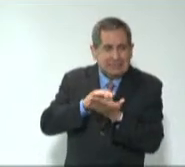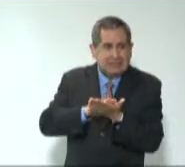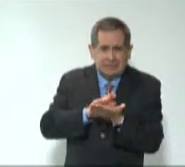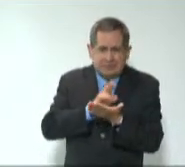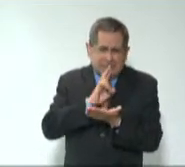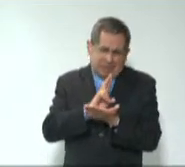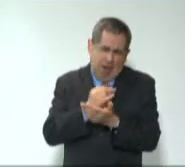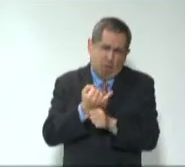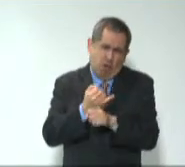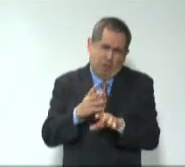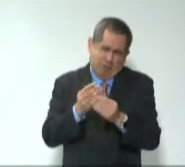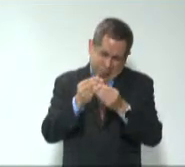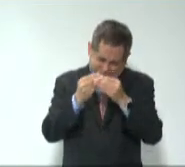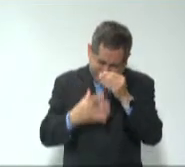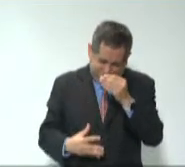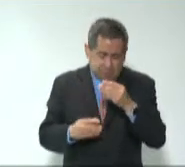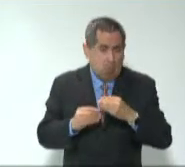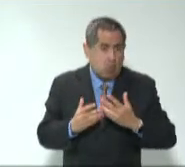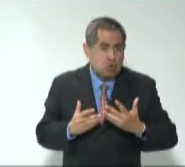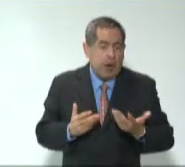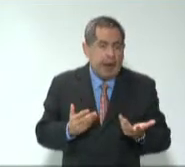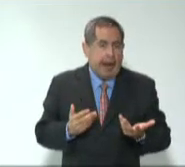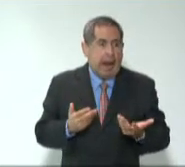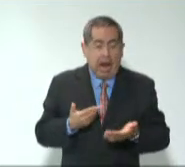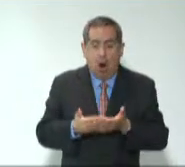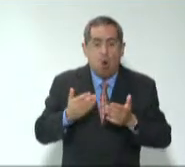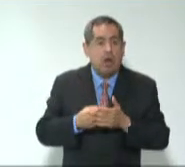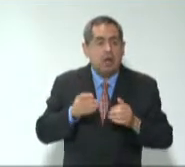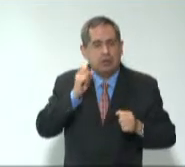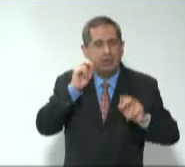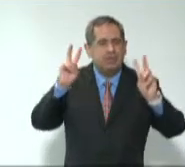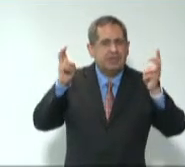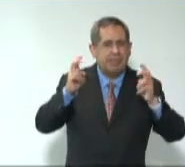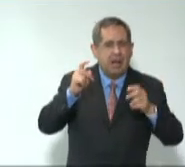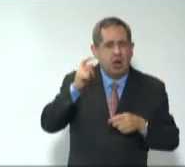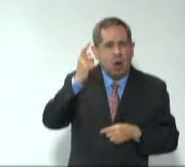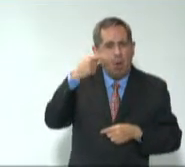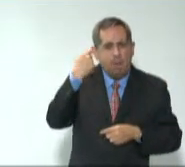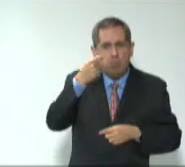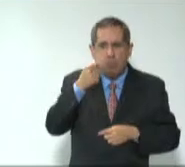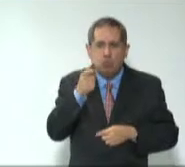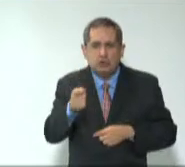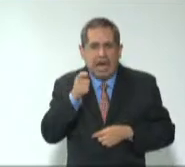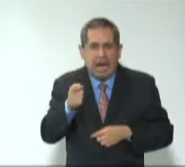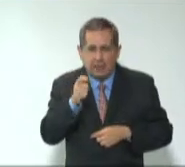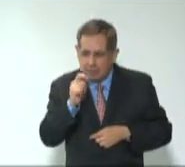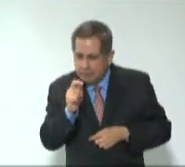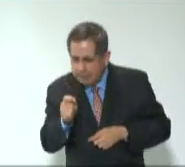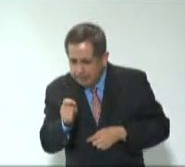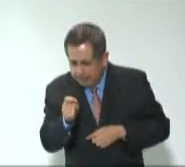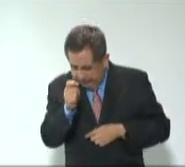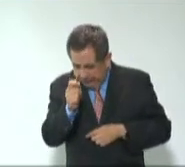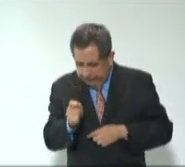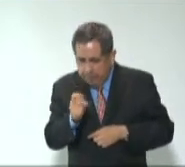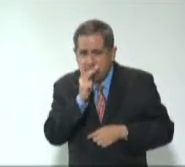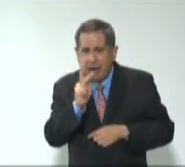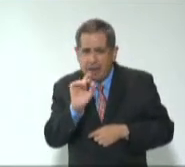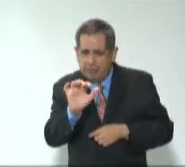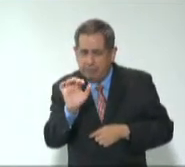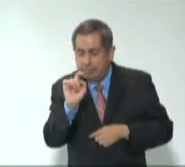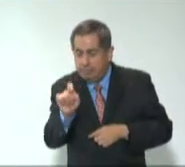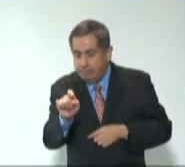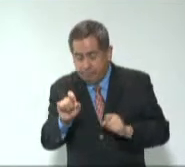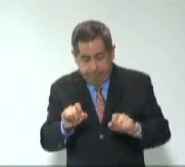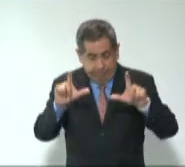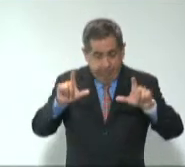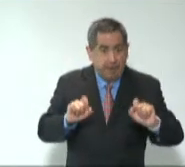mucha información y por supuesto ahora con estos buscadores temáticos que nos permiten accesar a la información de una manera muy muy rápida Ya